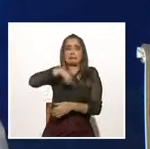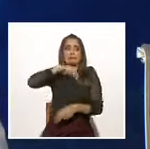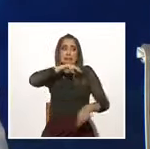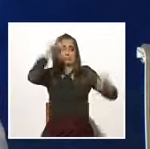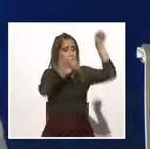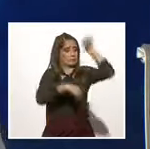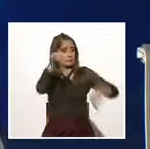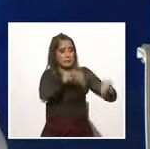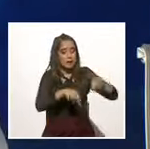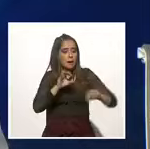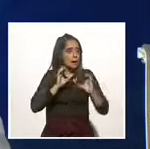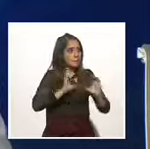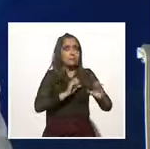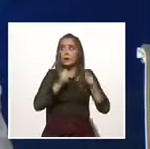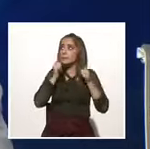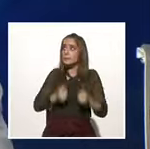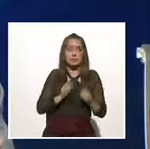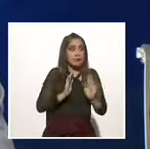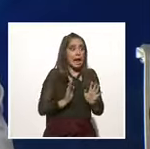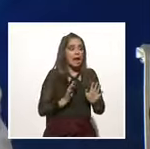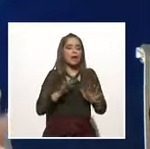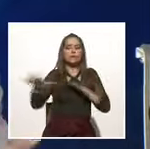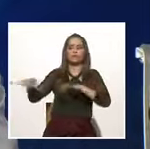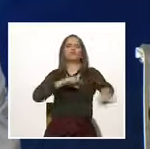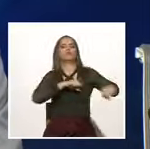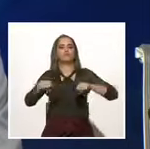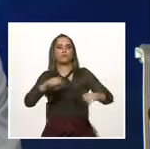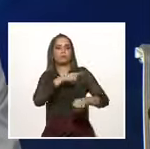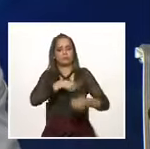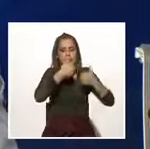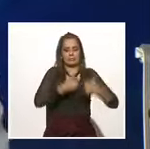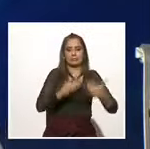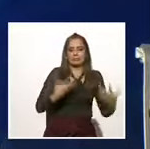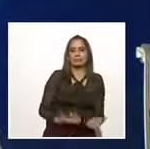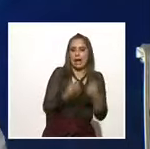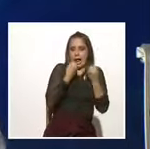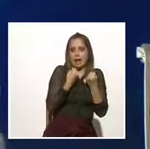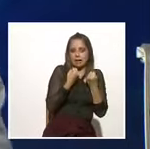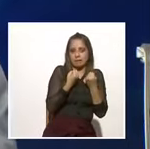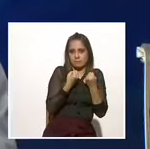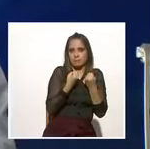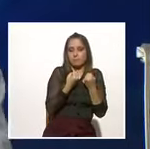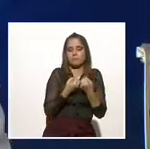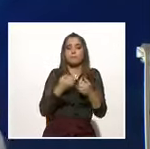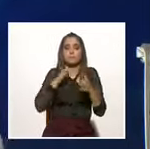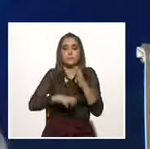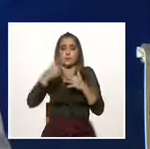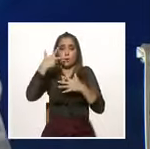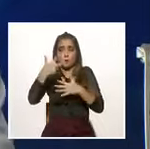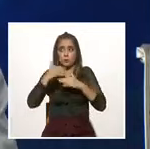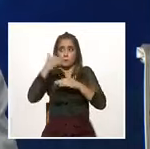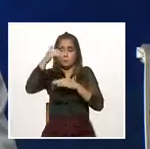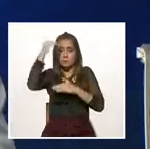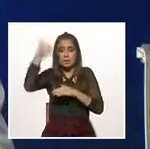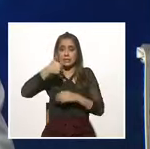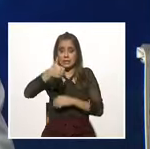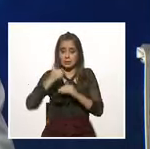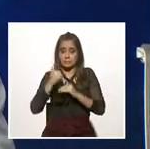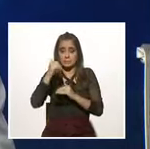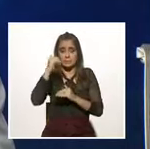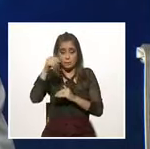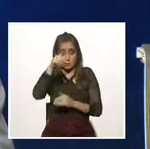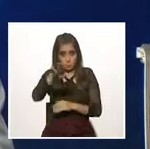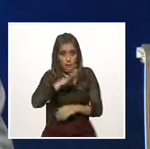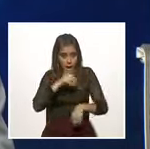esta magnitud, es cuánto tiempo podríamos llegar a tener para evacuar. Clarísimo, en un octavo piso, en un sexto piso, no vas a tener el